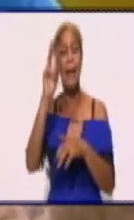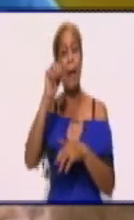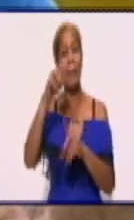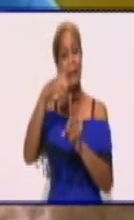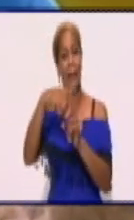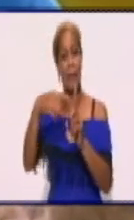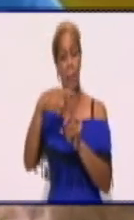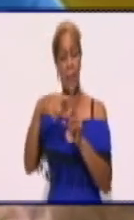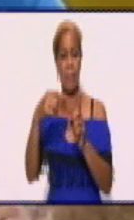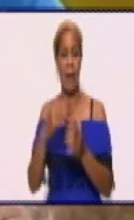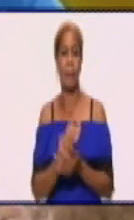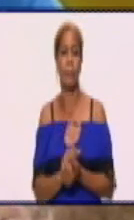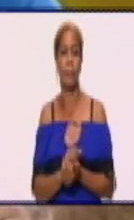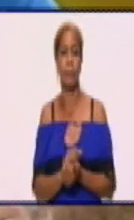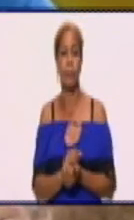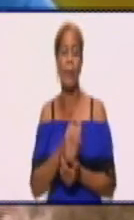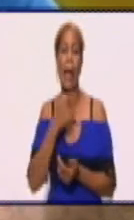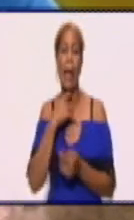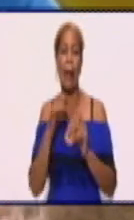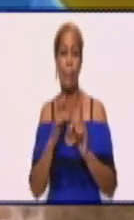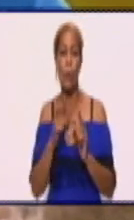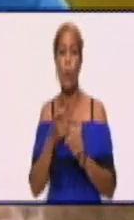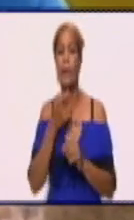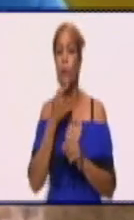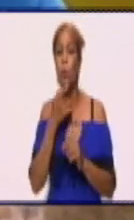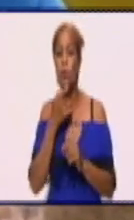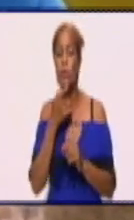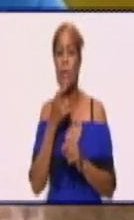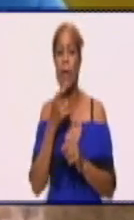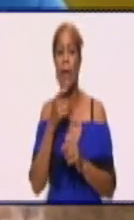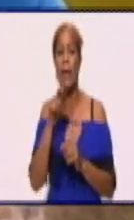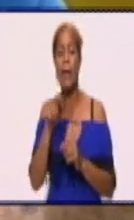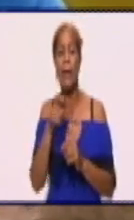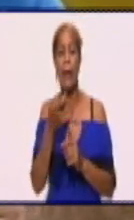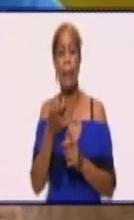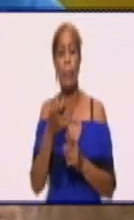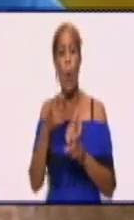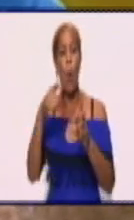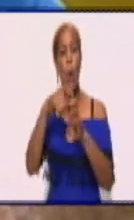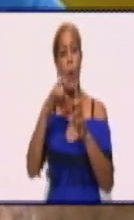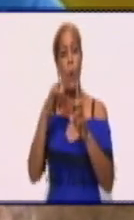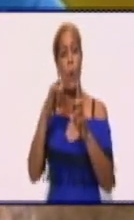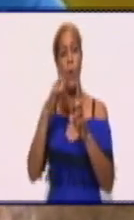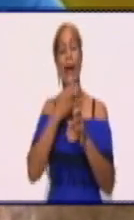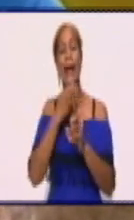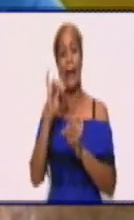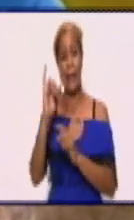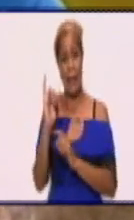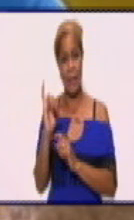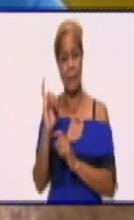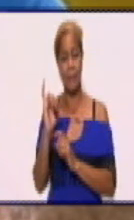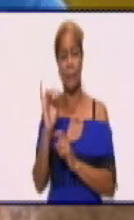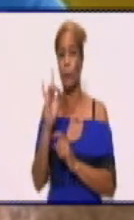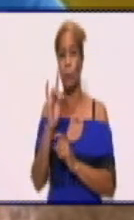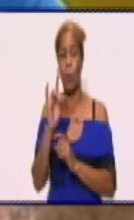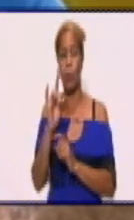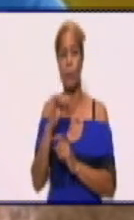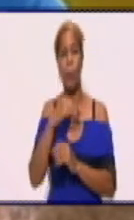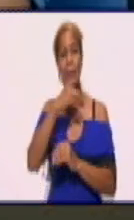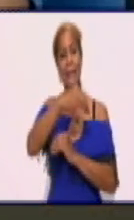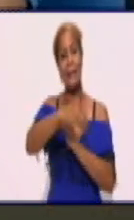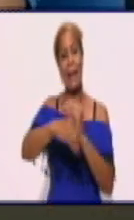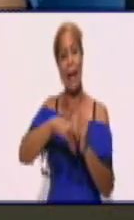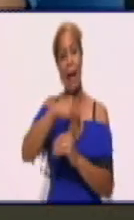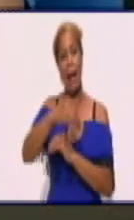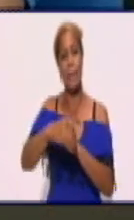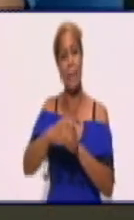cake capuchino lleva una panetela completa que es con maicena. Se sustituye la harina en la producción de la panetela y